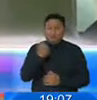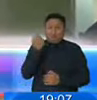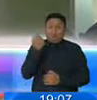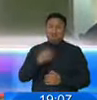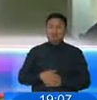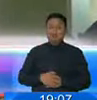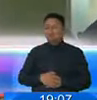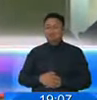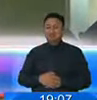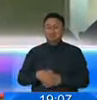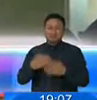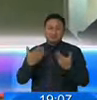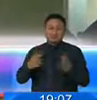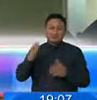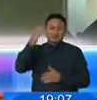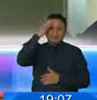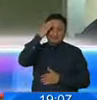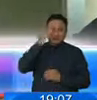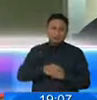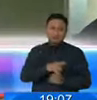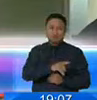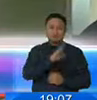estamos acostumbrados al cese